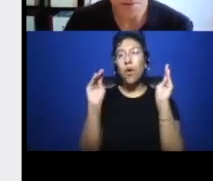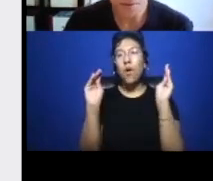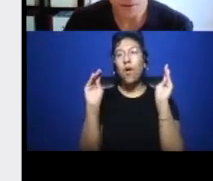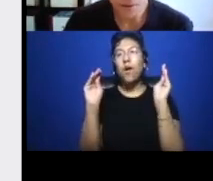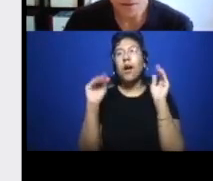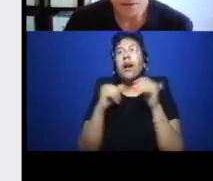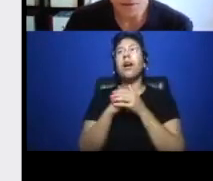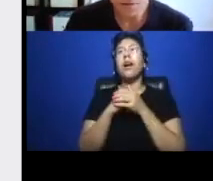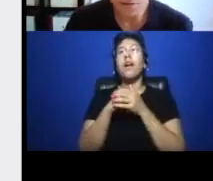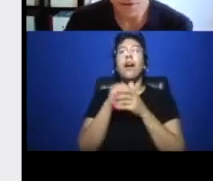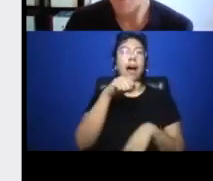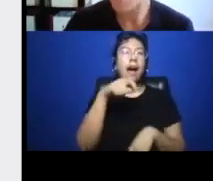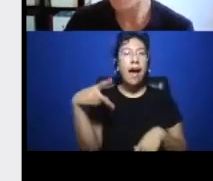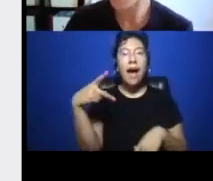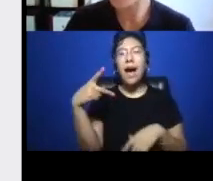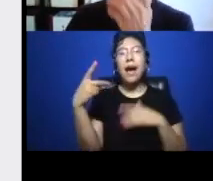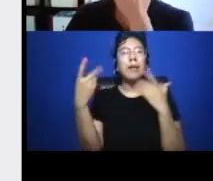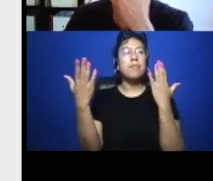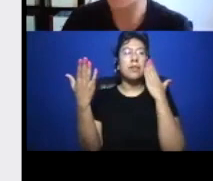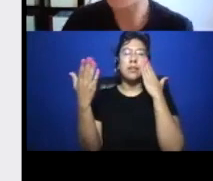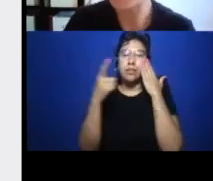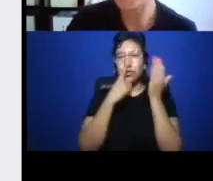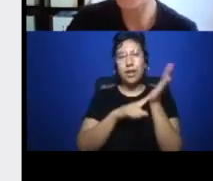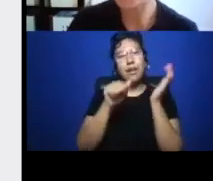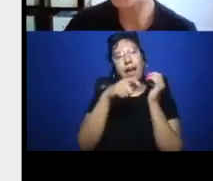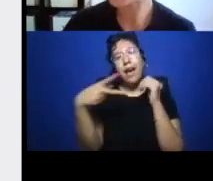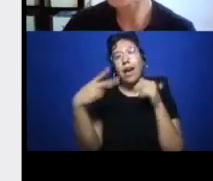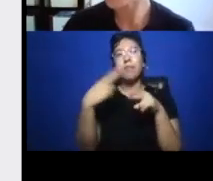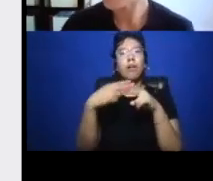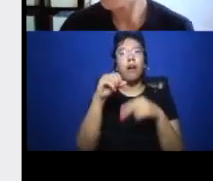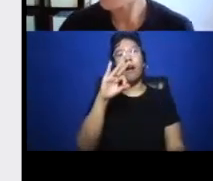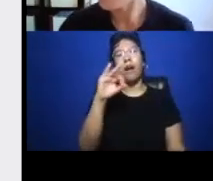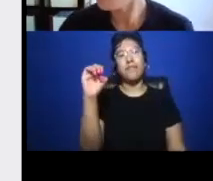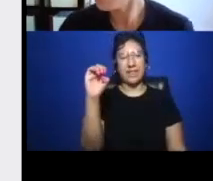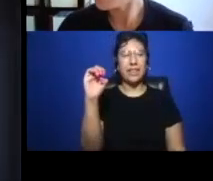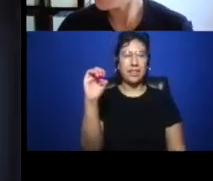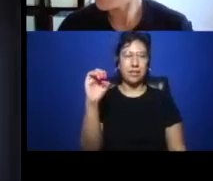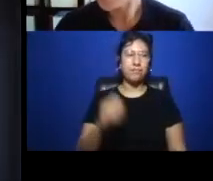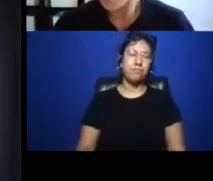a la tienda de aplicaciones y van a buscar una aplicación que se llama Alfi.